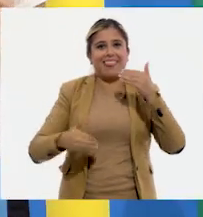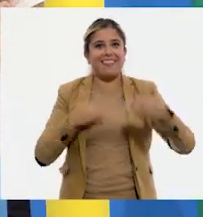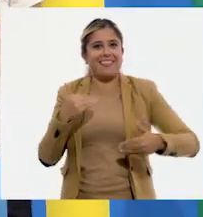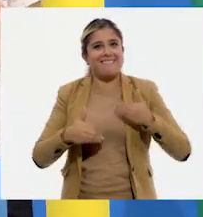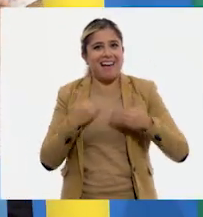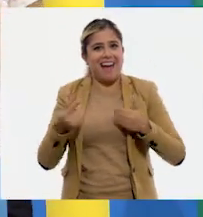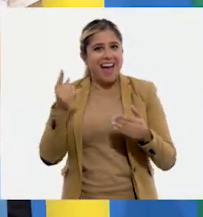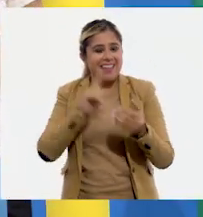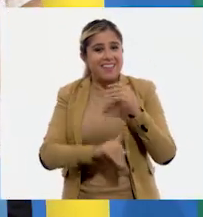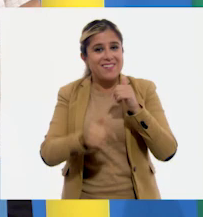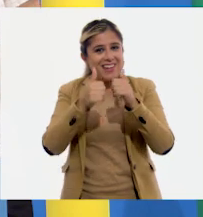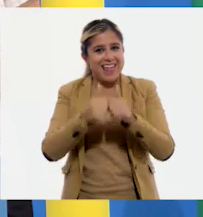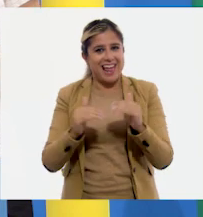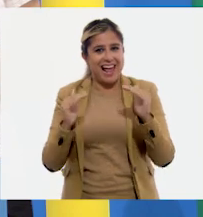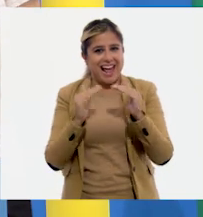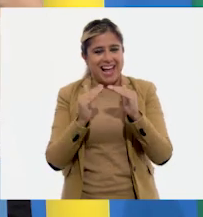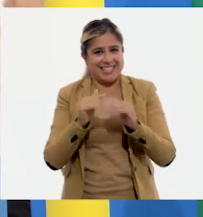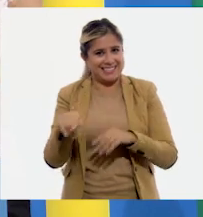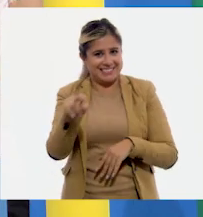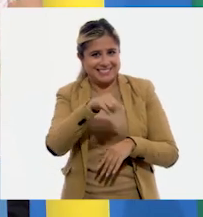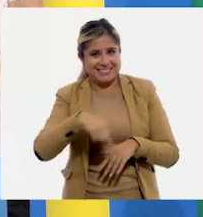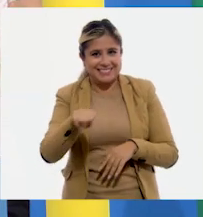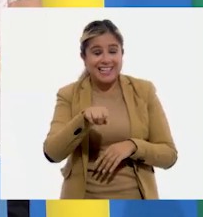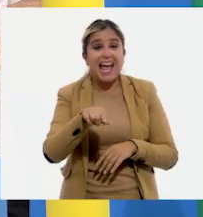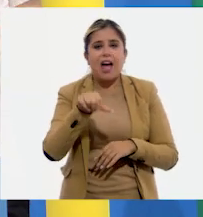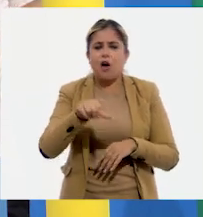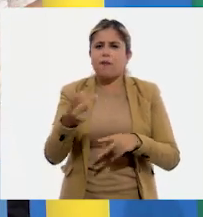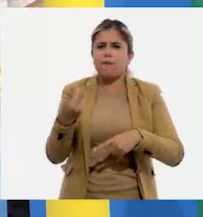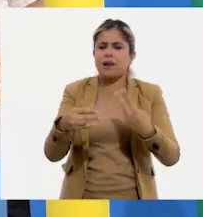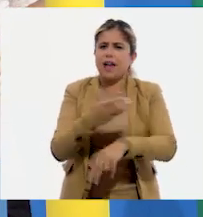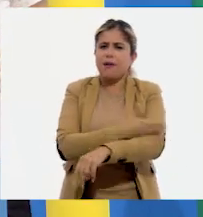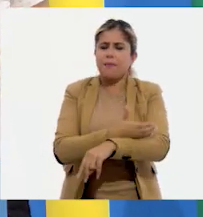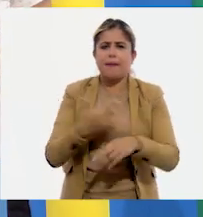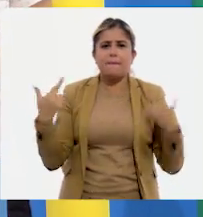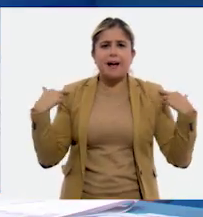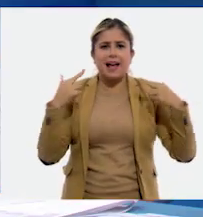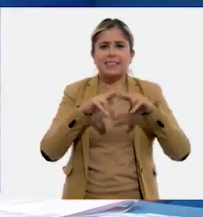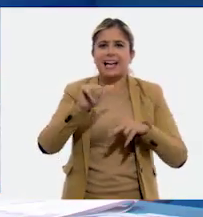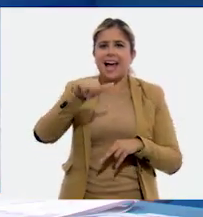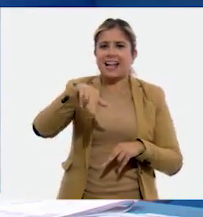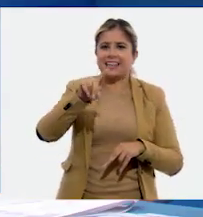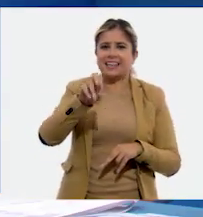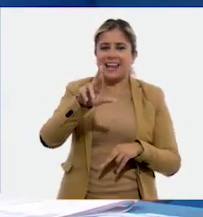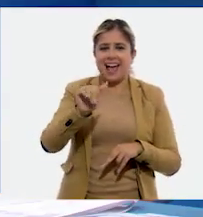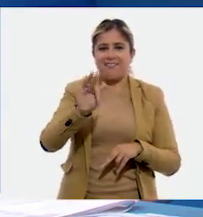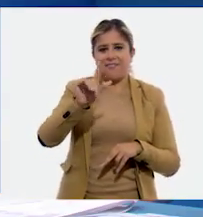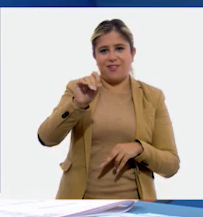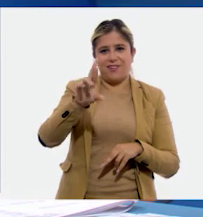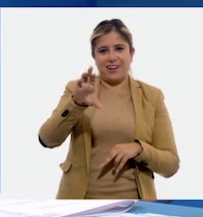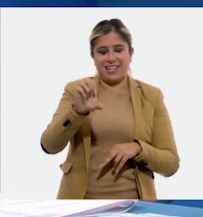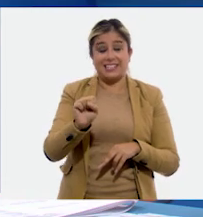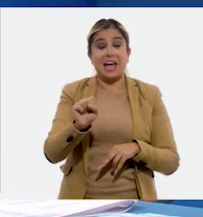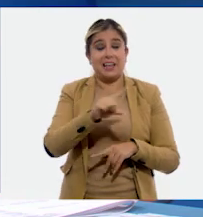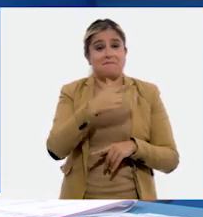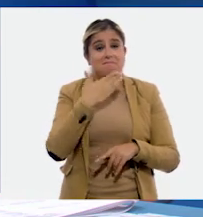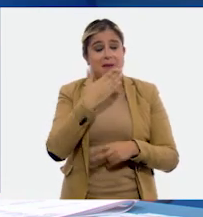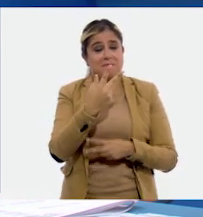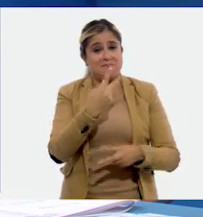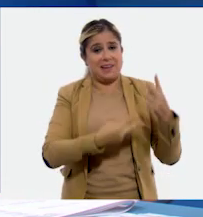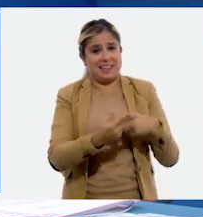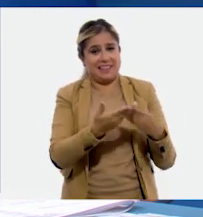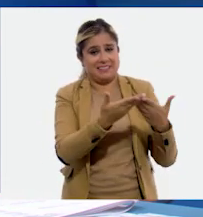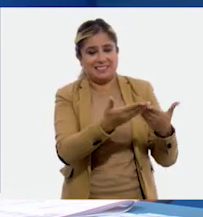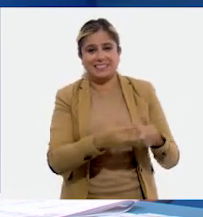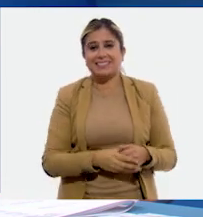divertirnos desde nuestros hogares. Hoy nos acompaña la maestra Andrea Flores, a quien le doy la más cordial de las bienvenidas.